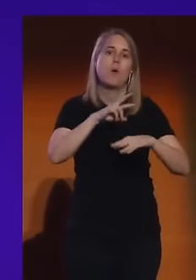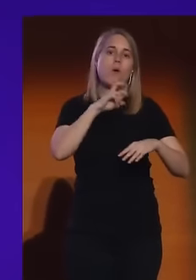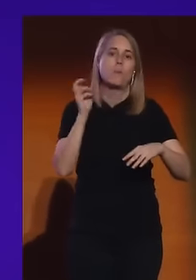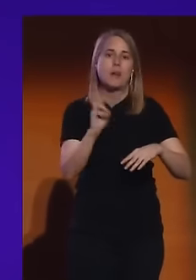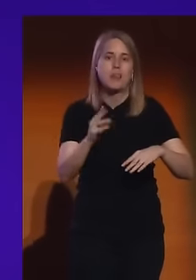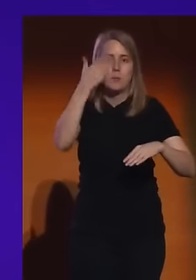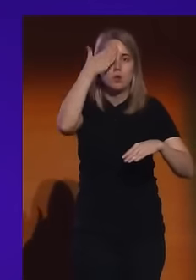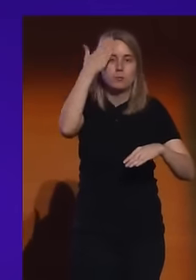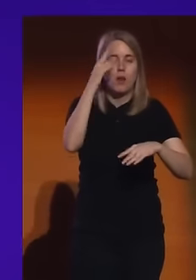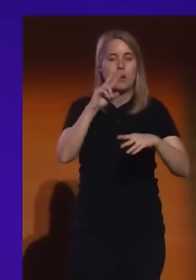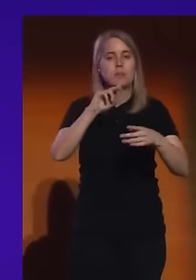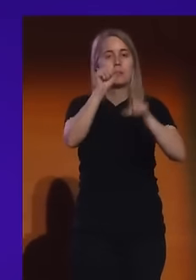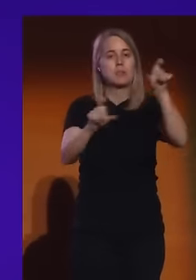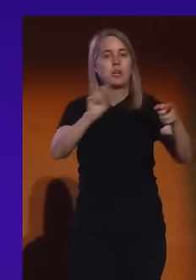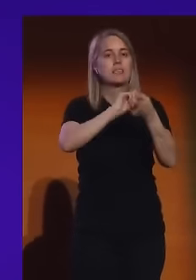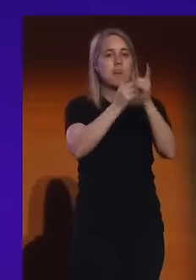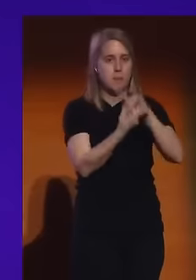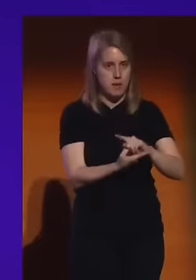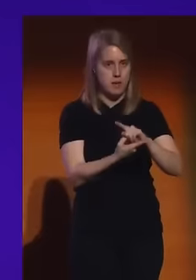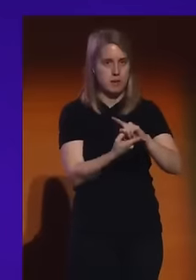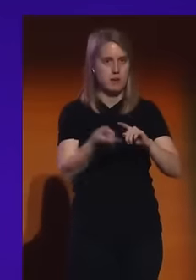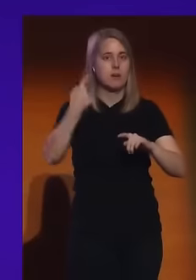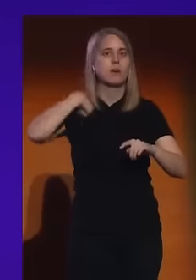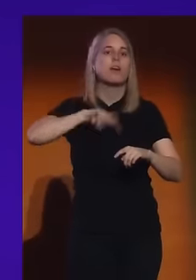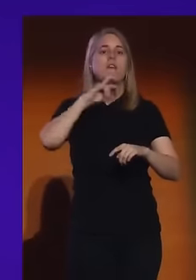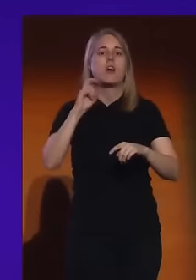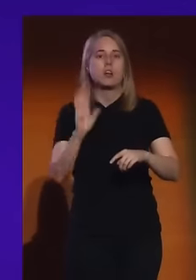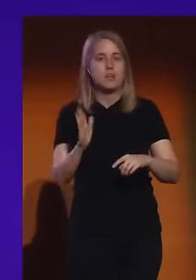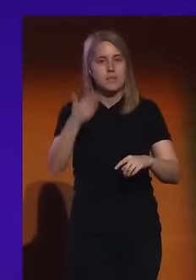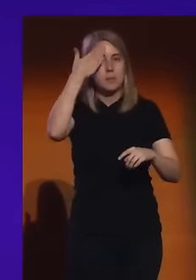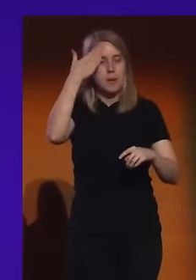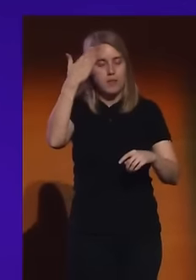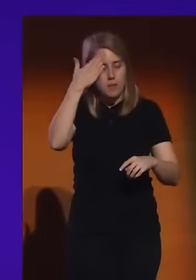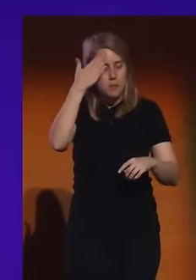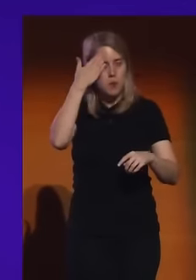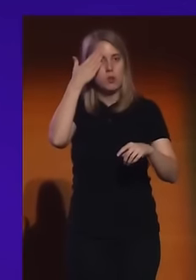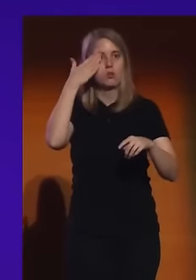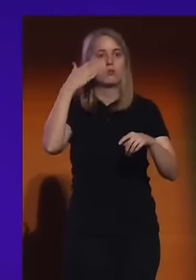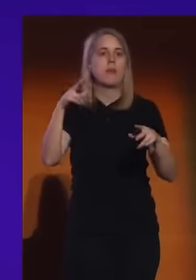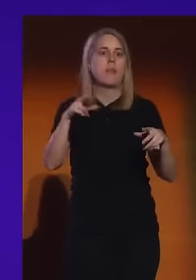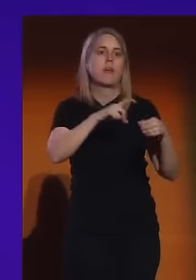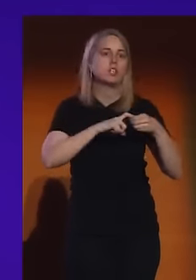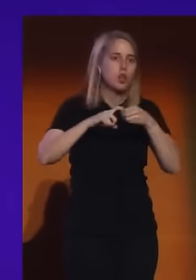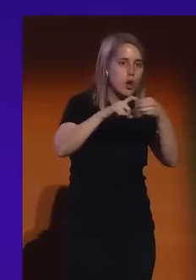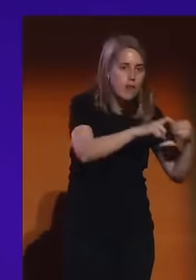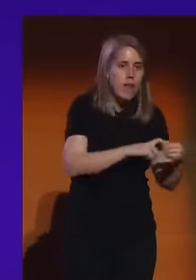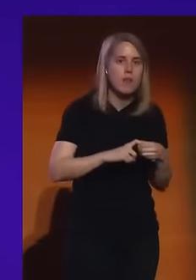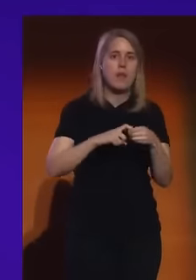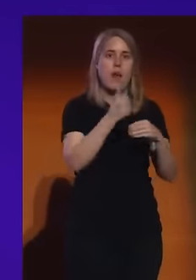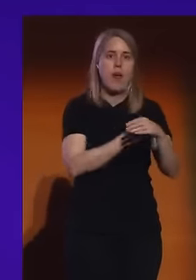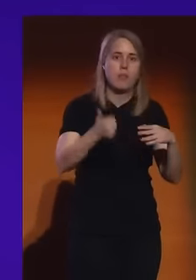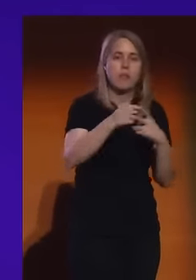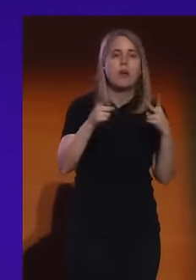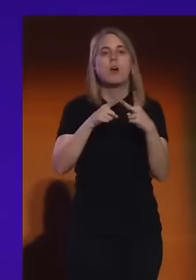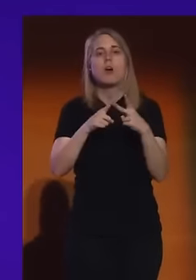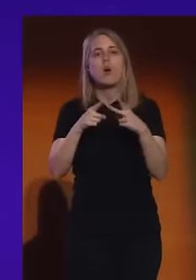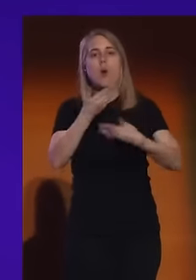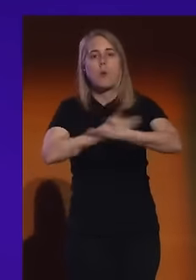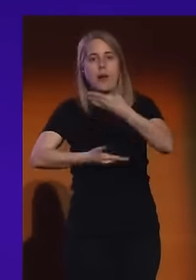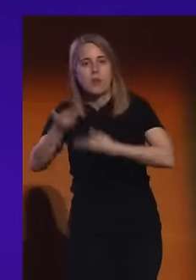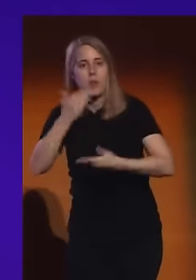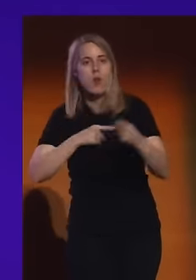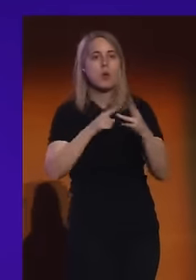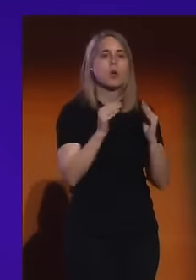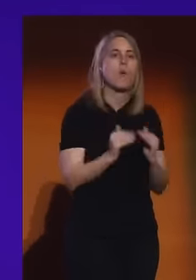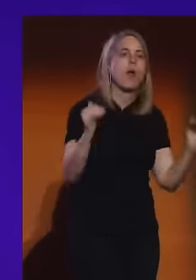principios y valores de la gente y que se impongan los principios y valores de la solidaridad de la cooperación